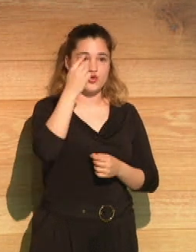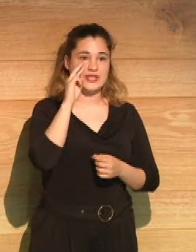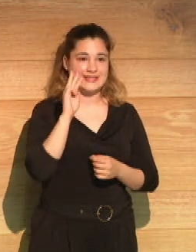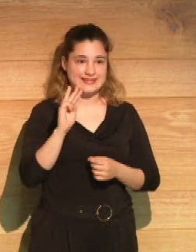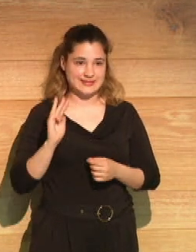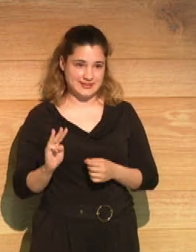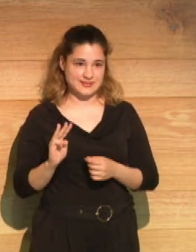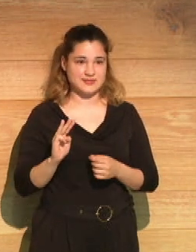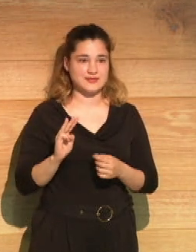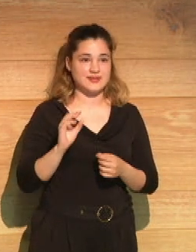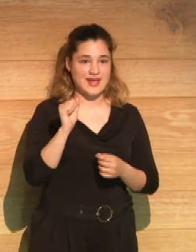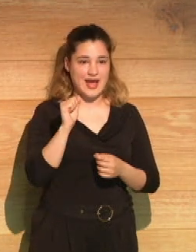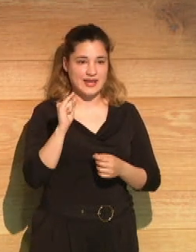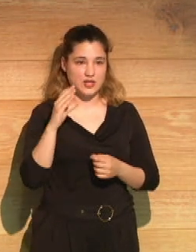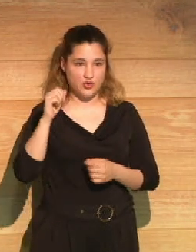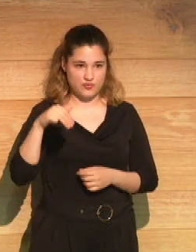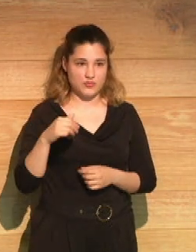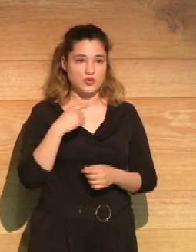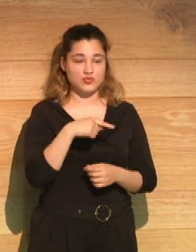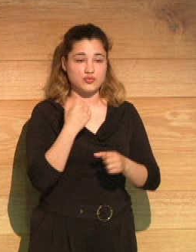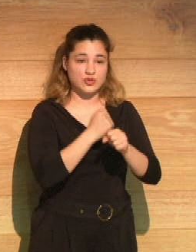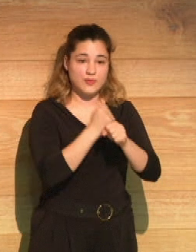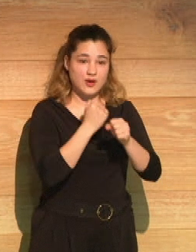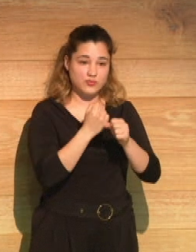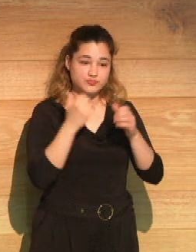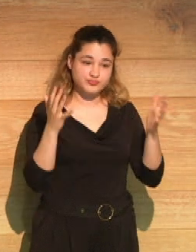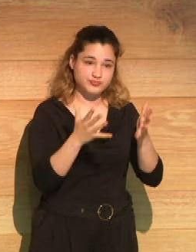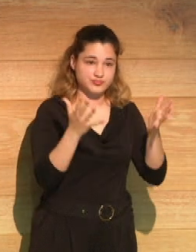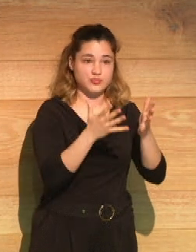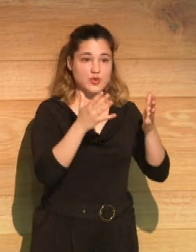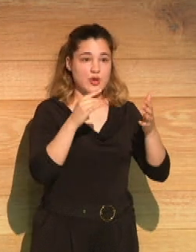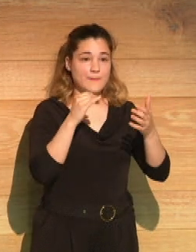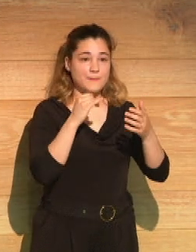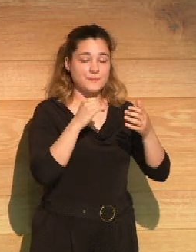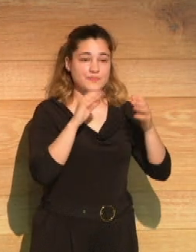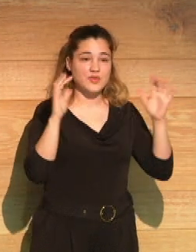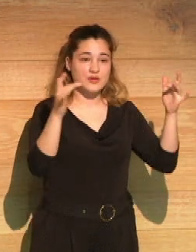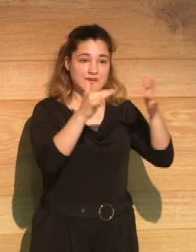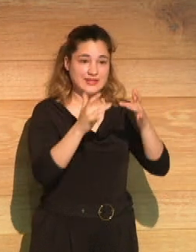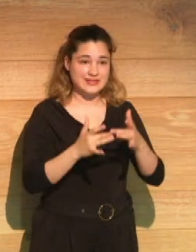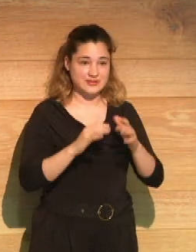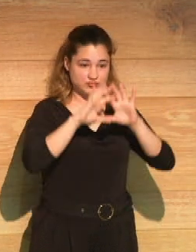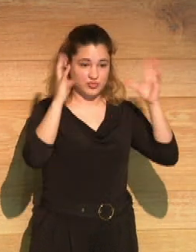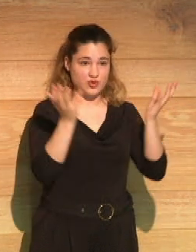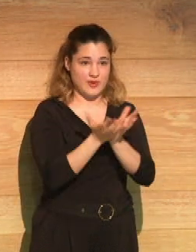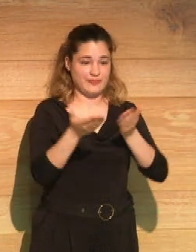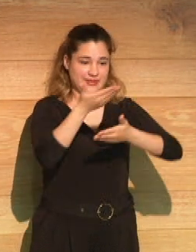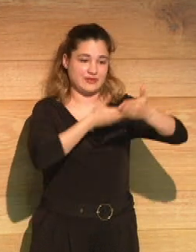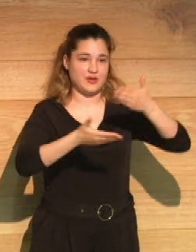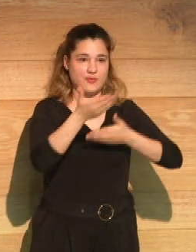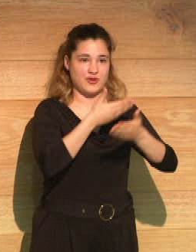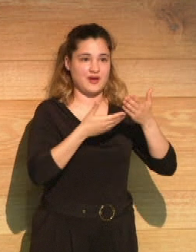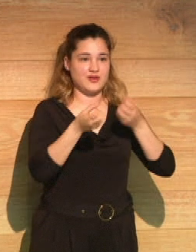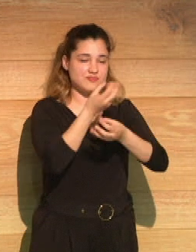de ICOM. Nuestro trabajo está orientado a proveer plataformas globales para el intercambio de ideas y experiencias relacionadas